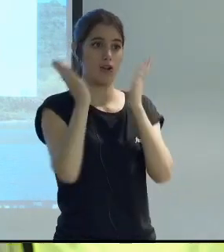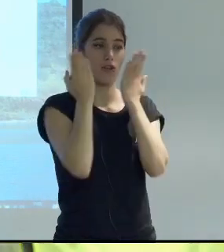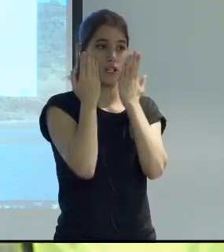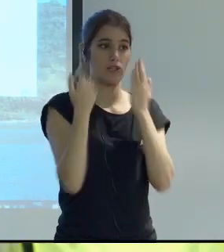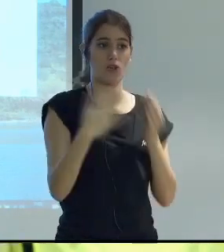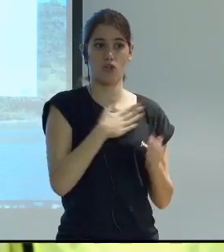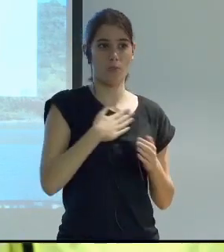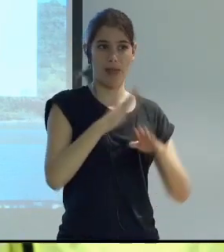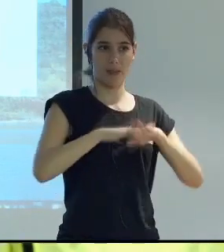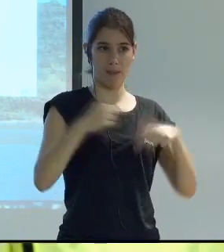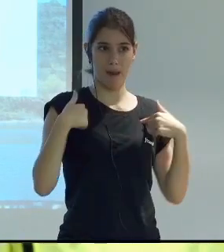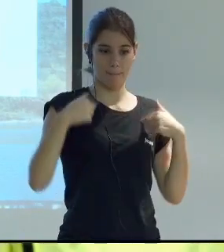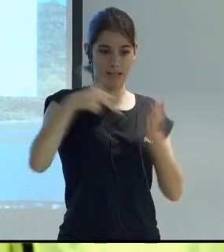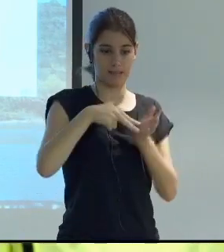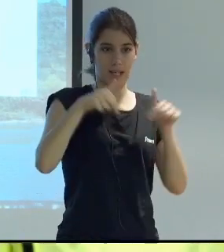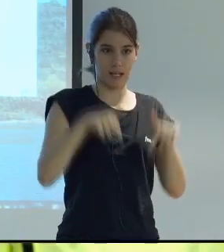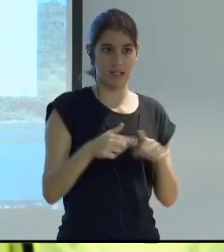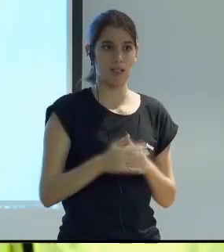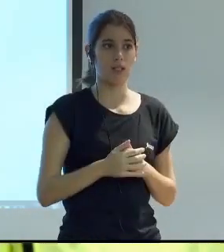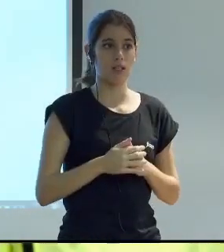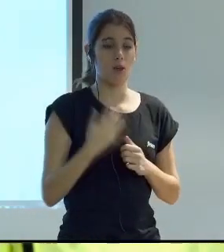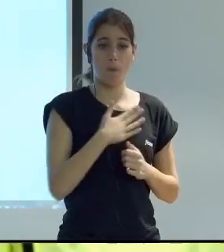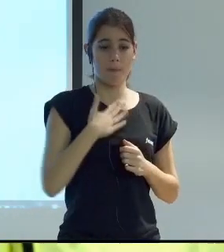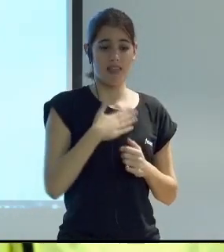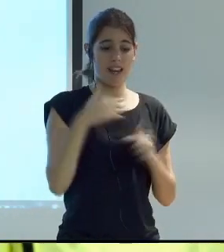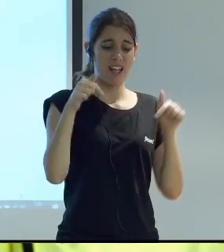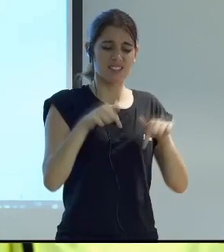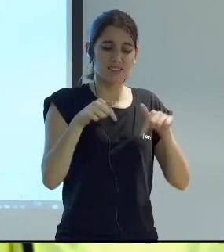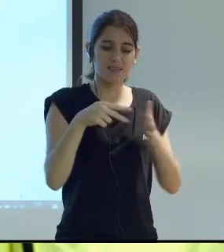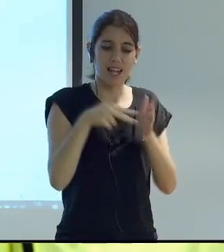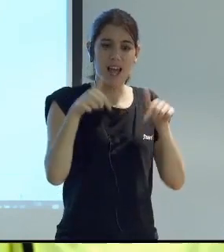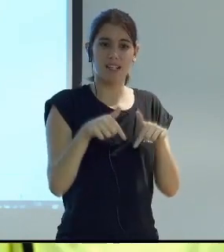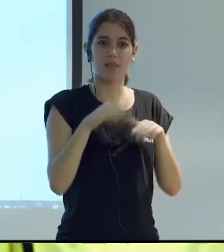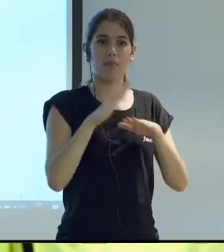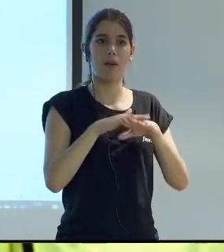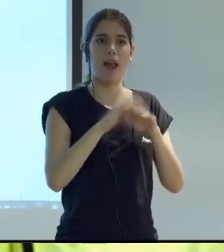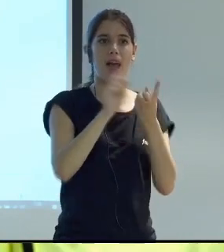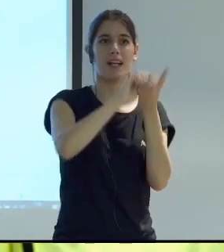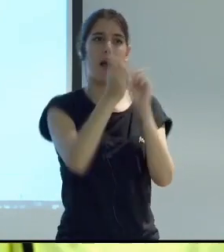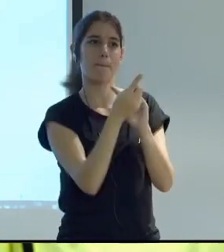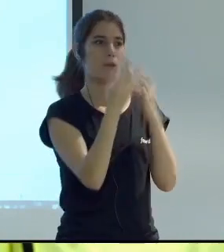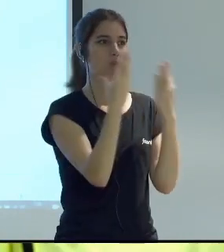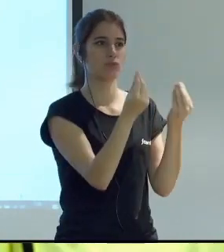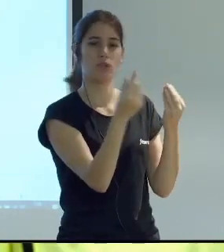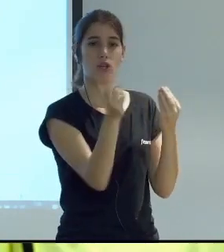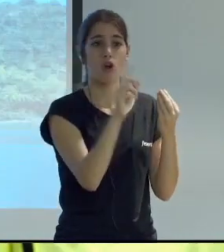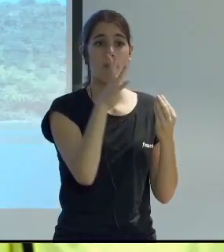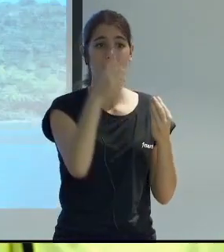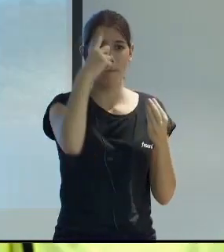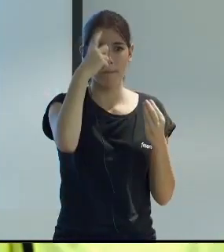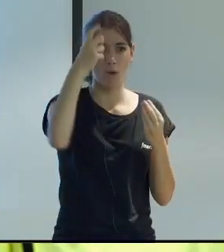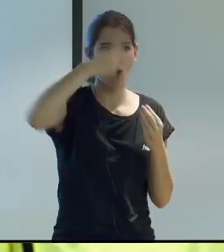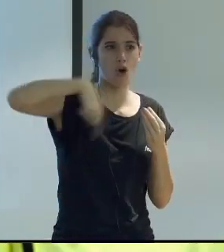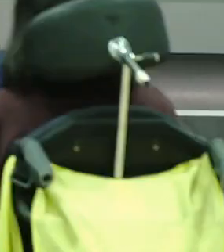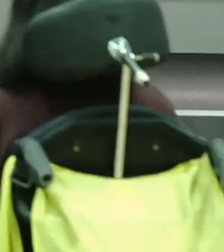placer para nosotros estar aquí. No estamos aquí para hacer grandes cambios. Estamos aquí para recordarnos a nosotros